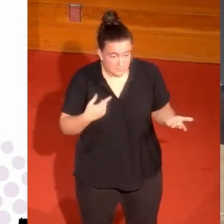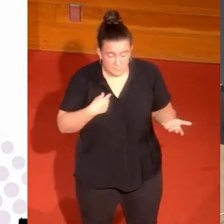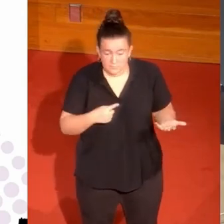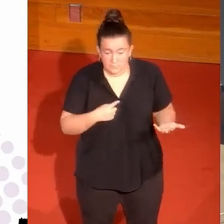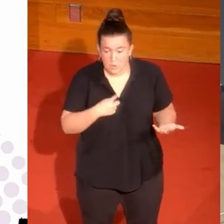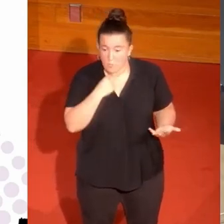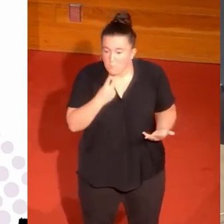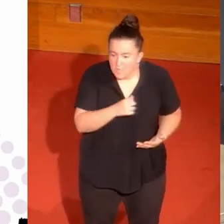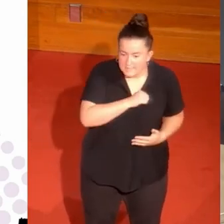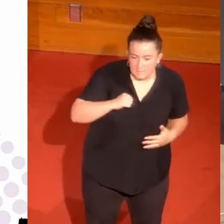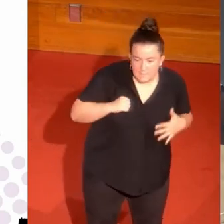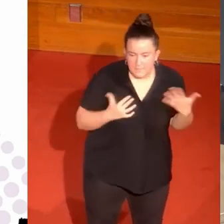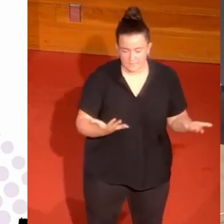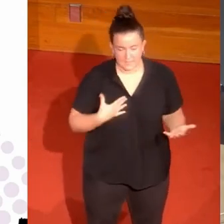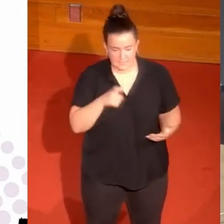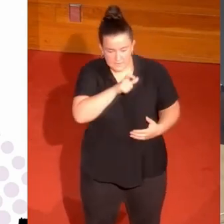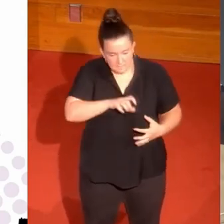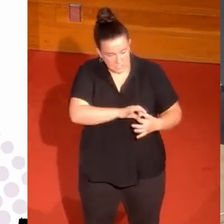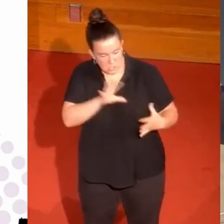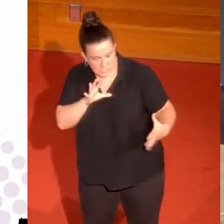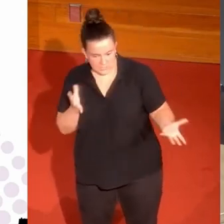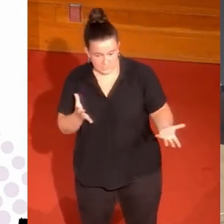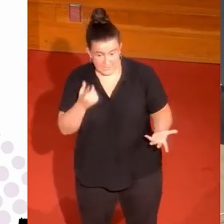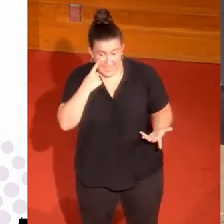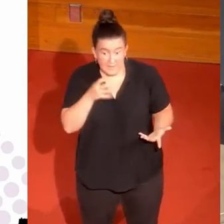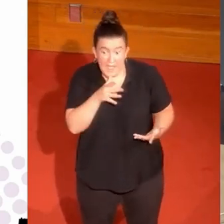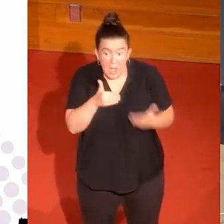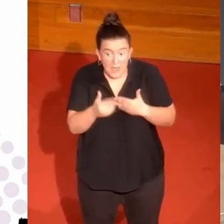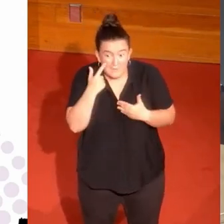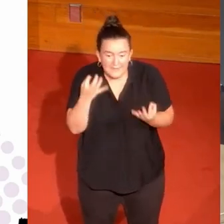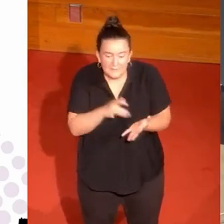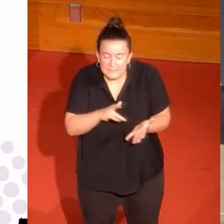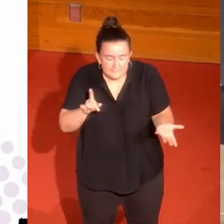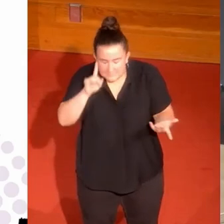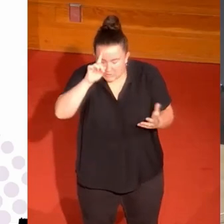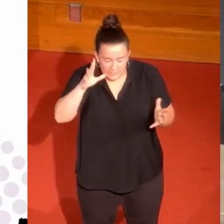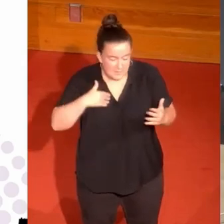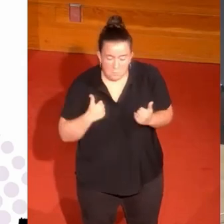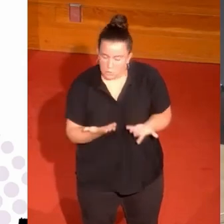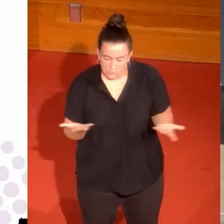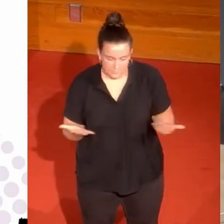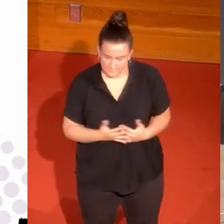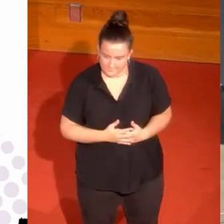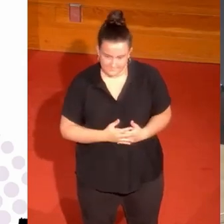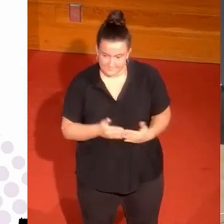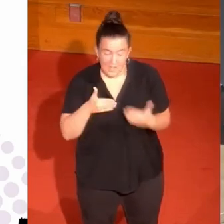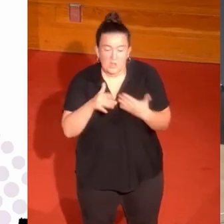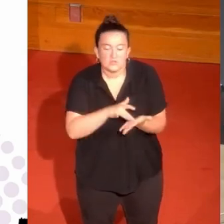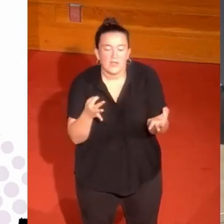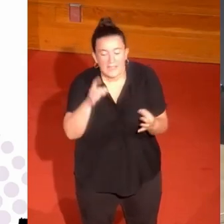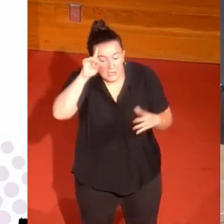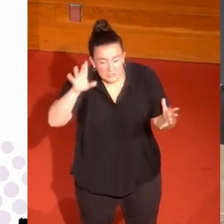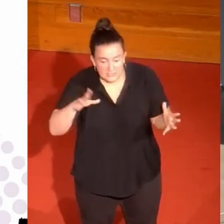las voces independientes y a ver ahora qué pasa es que no es muy pronto no no no sabemos qué va a pasar sigue